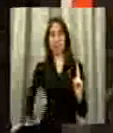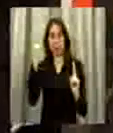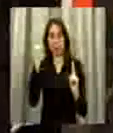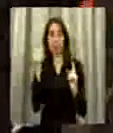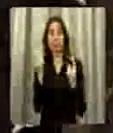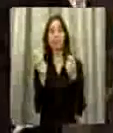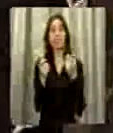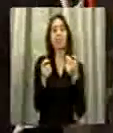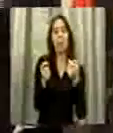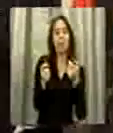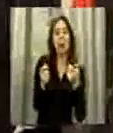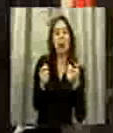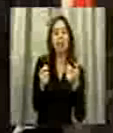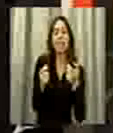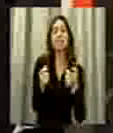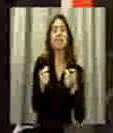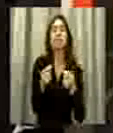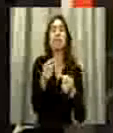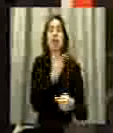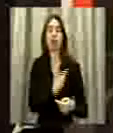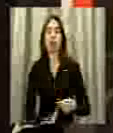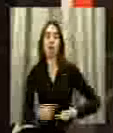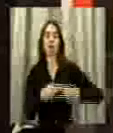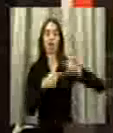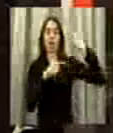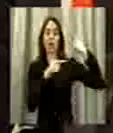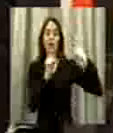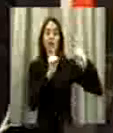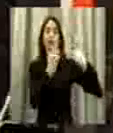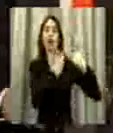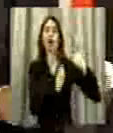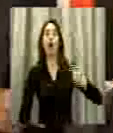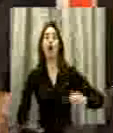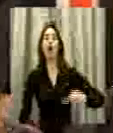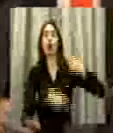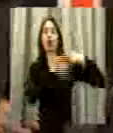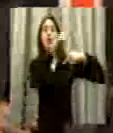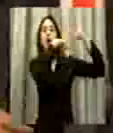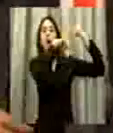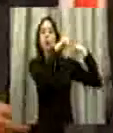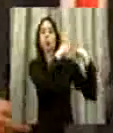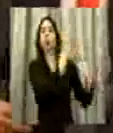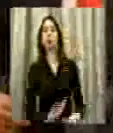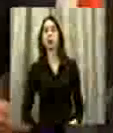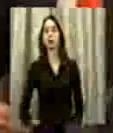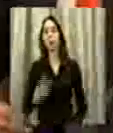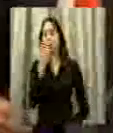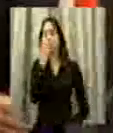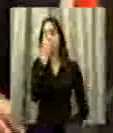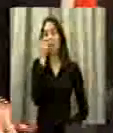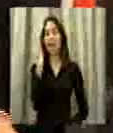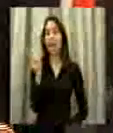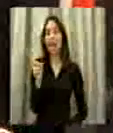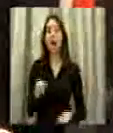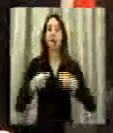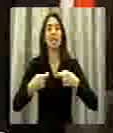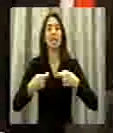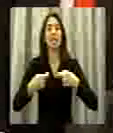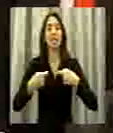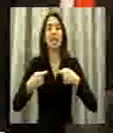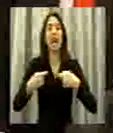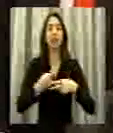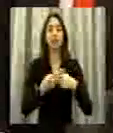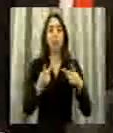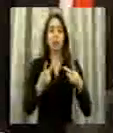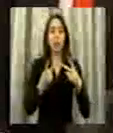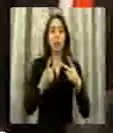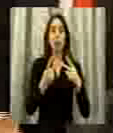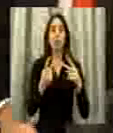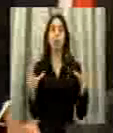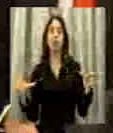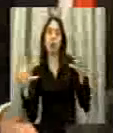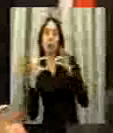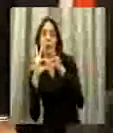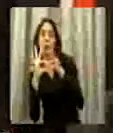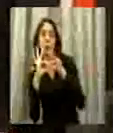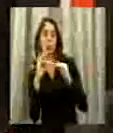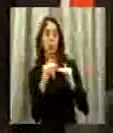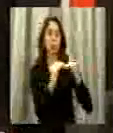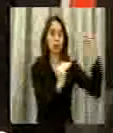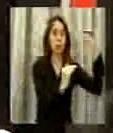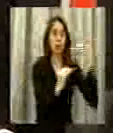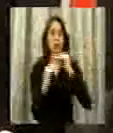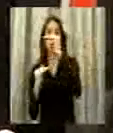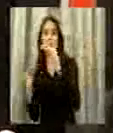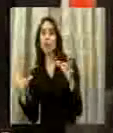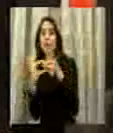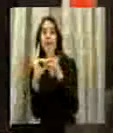gobierno, no al anterior, sino al gobierno del presidente Lagos, en que el gasto público crecía en línea con el PIB. Nosotros